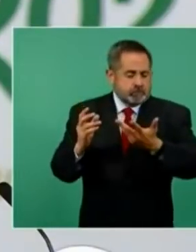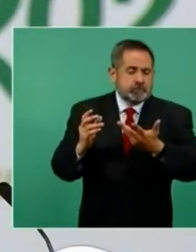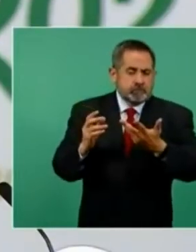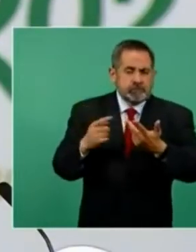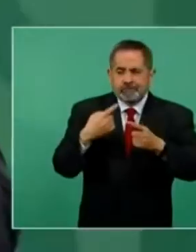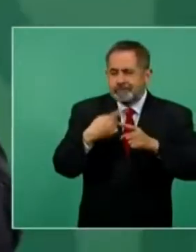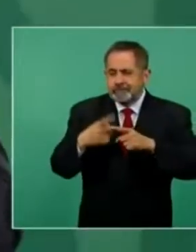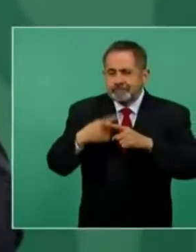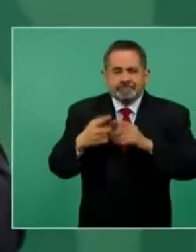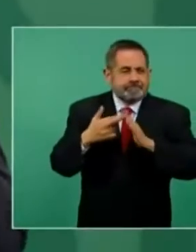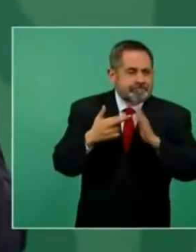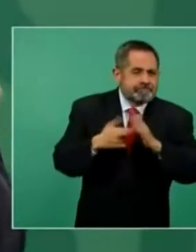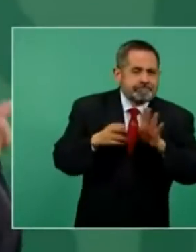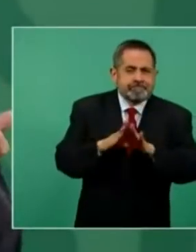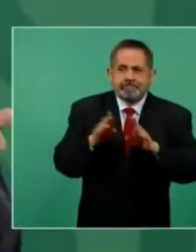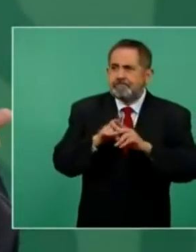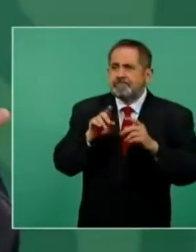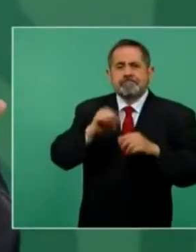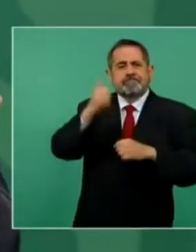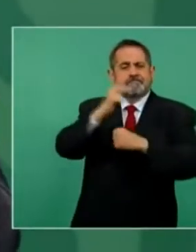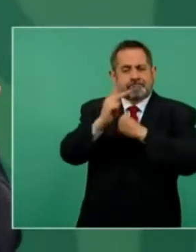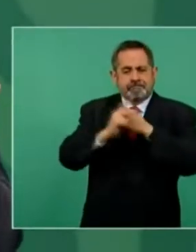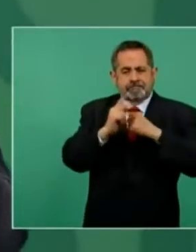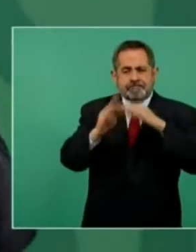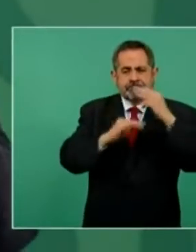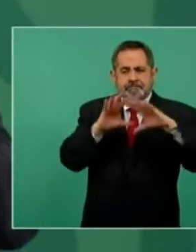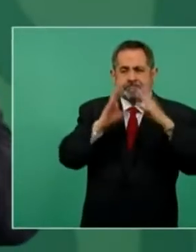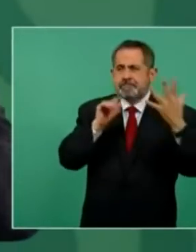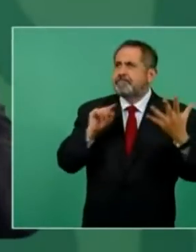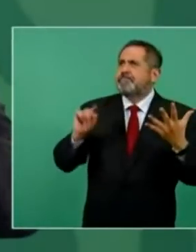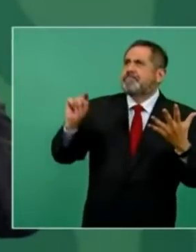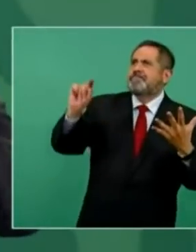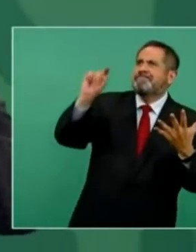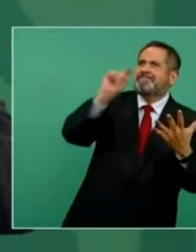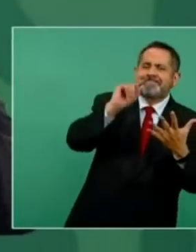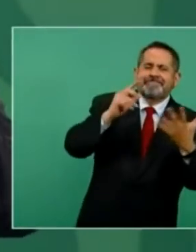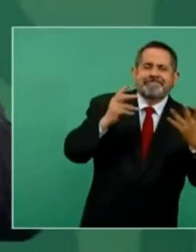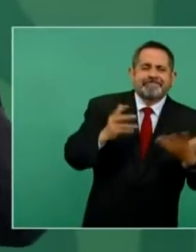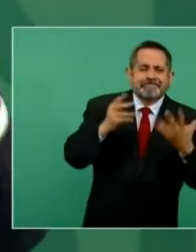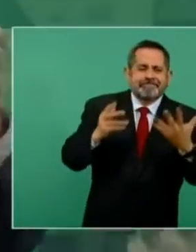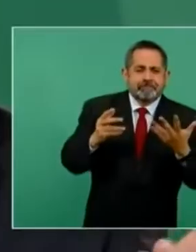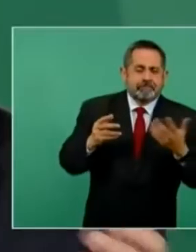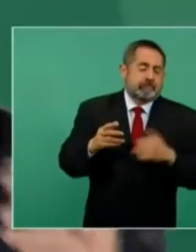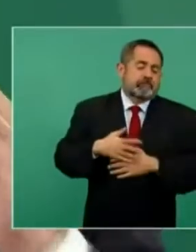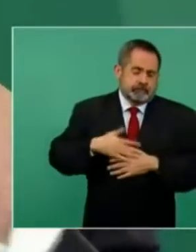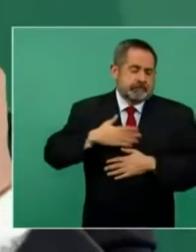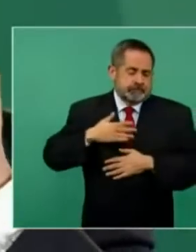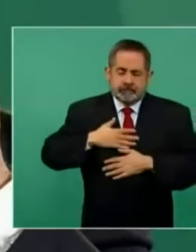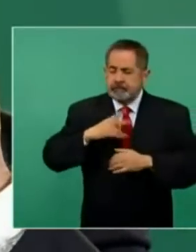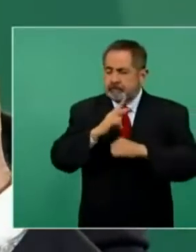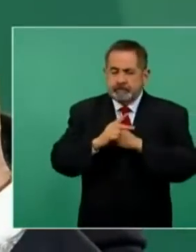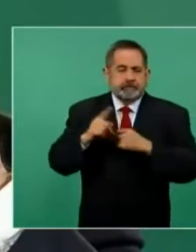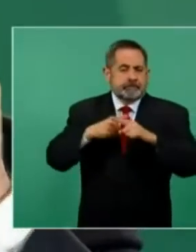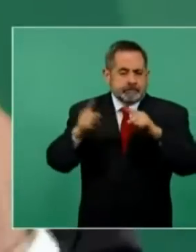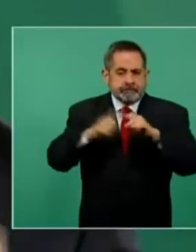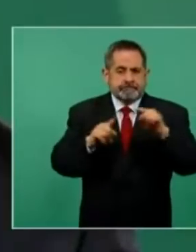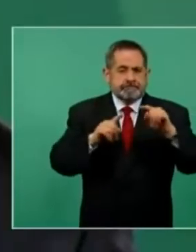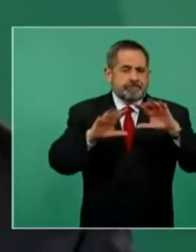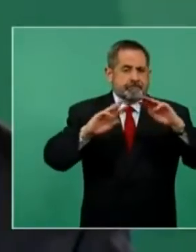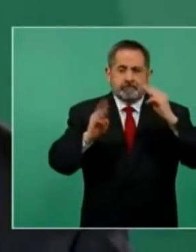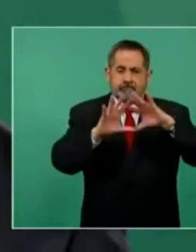diferentes medidas están tomando países en el mundo nos participamos en países de todos los continentes